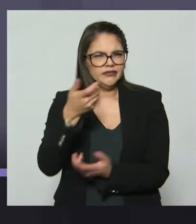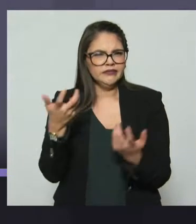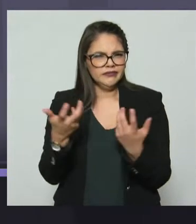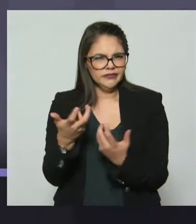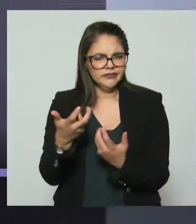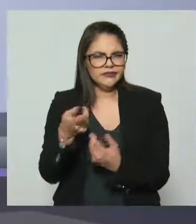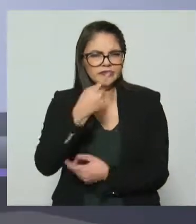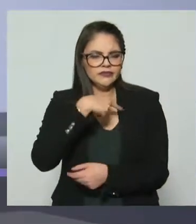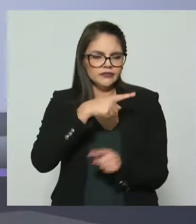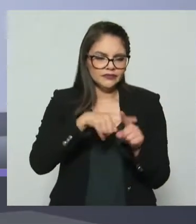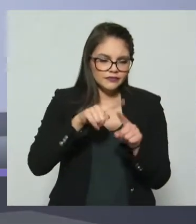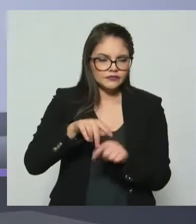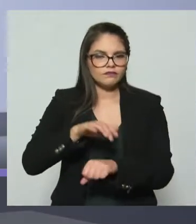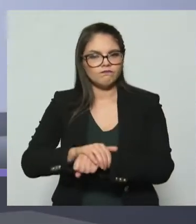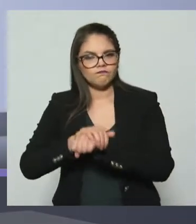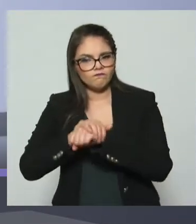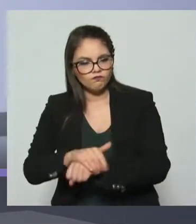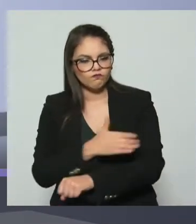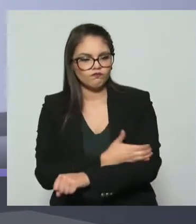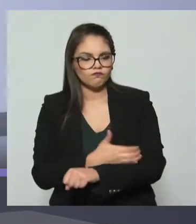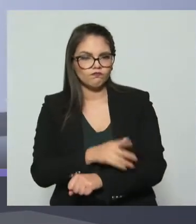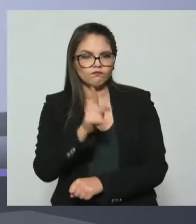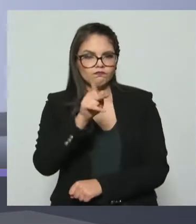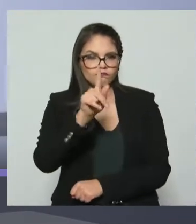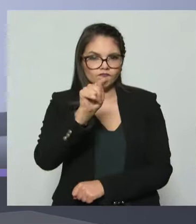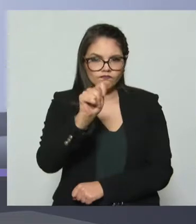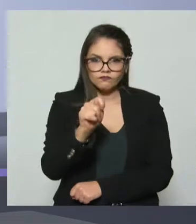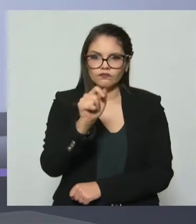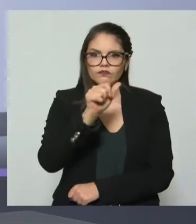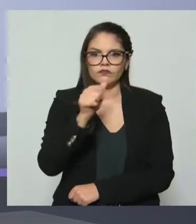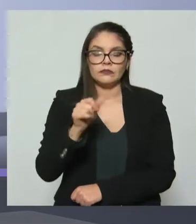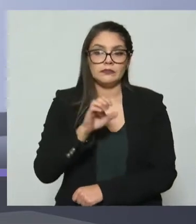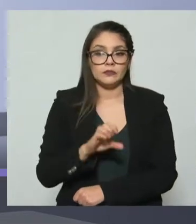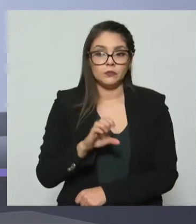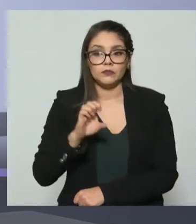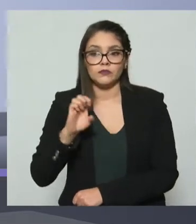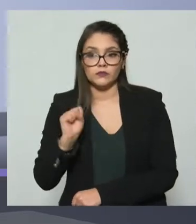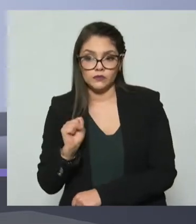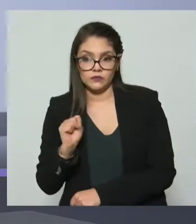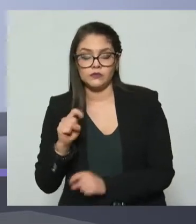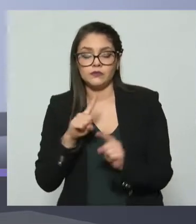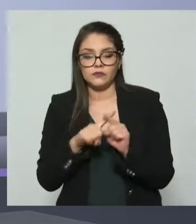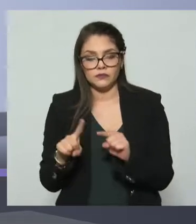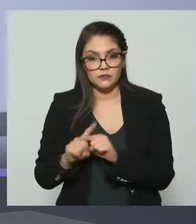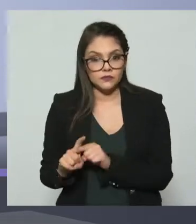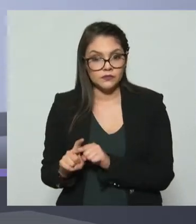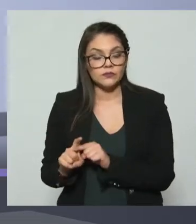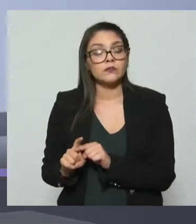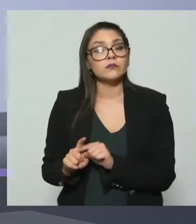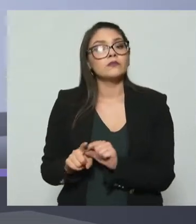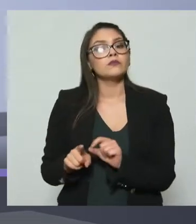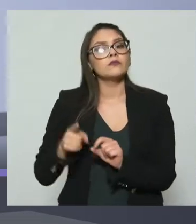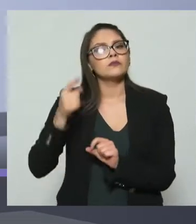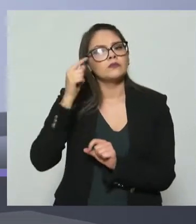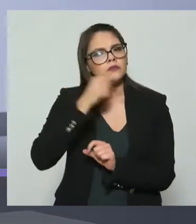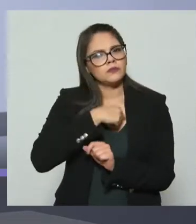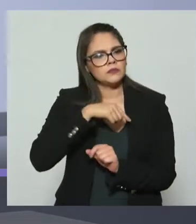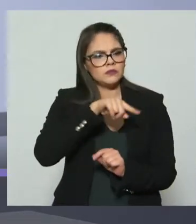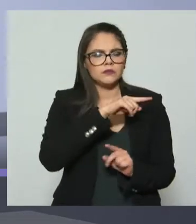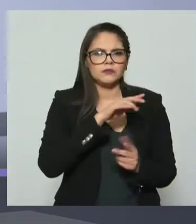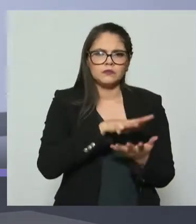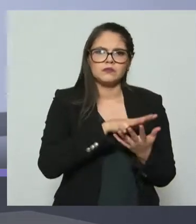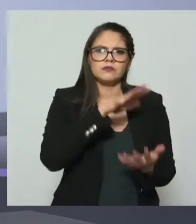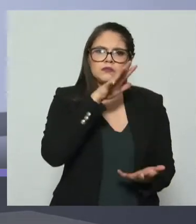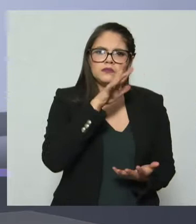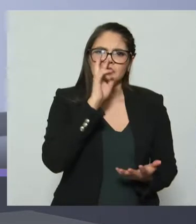amigas y amigos aliados del PT, del Partido Encuentro Social, que tienen bancada, fuimos una mayoría responsable.